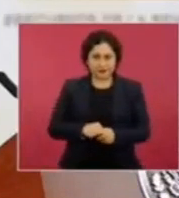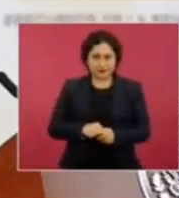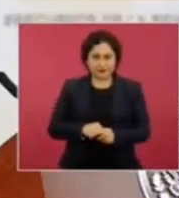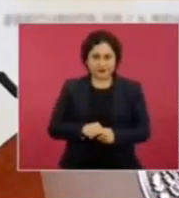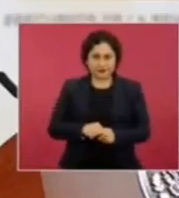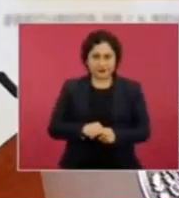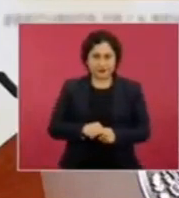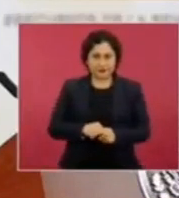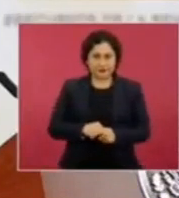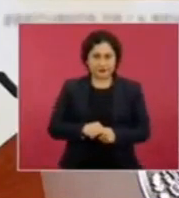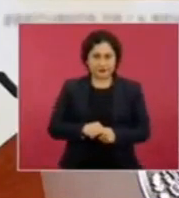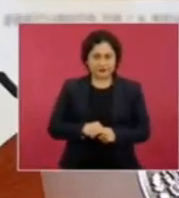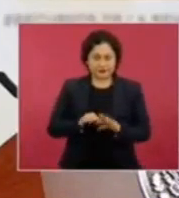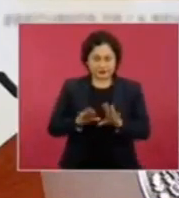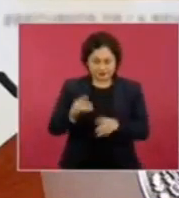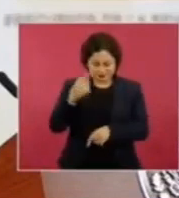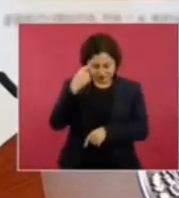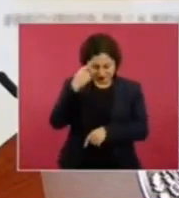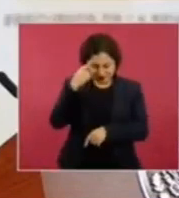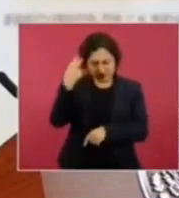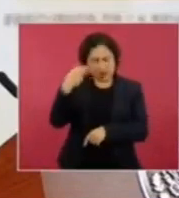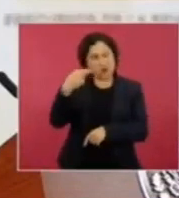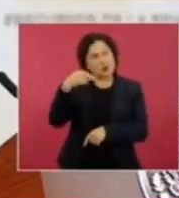Ahora me voy a acordar de cómo se llama.